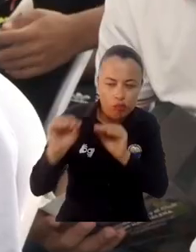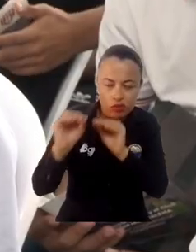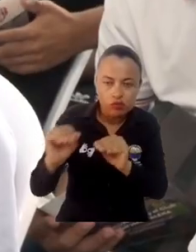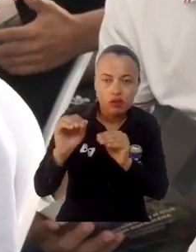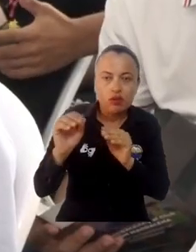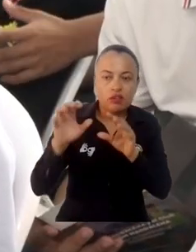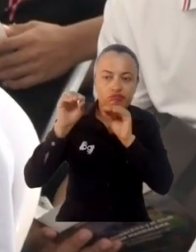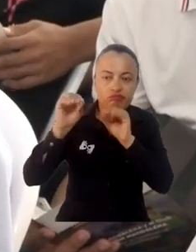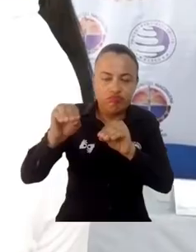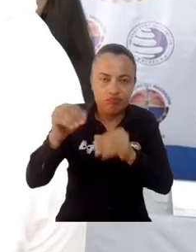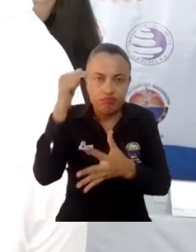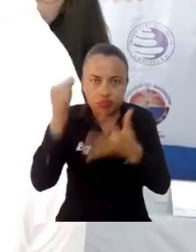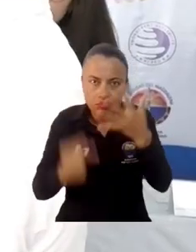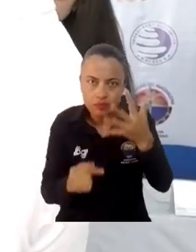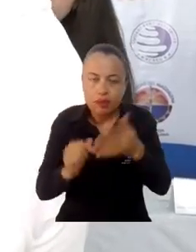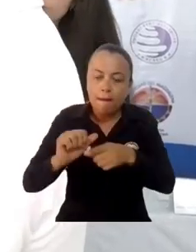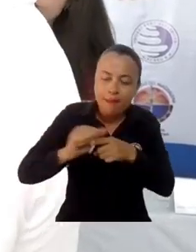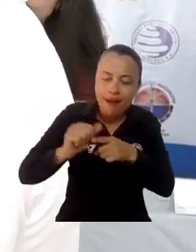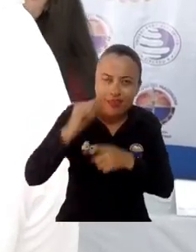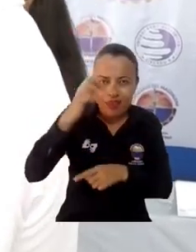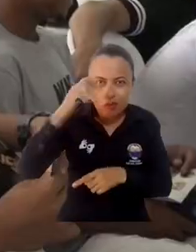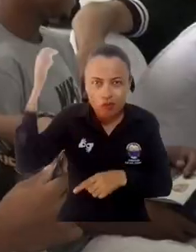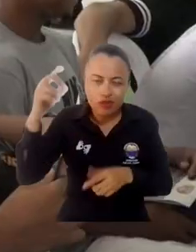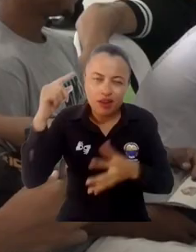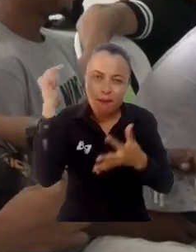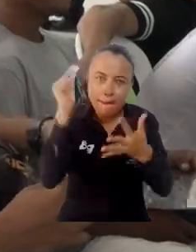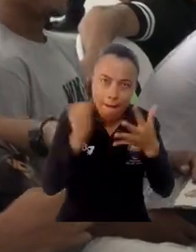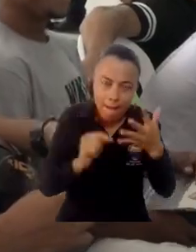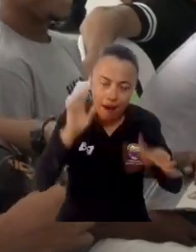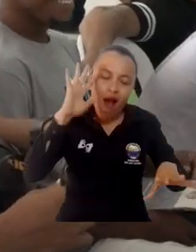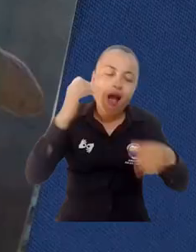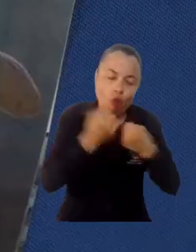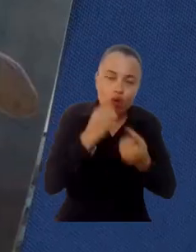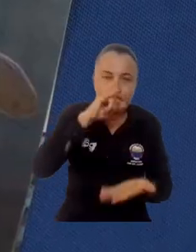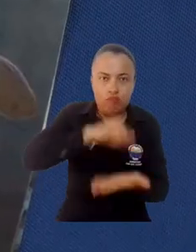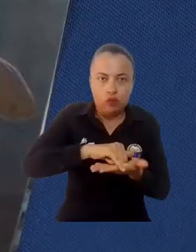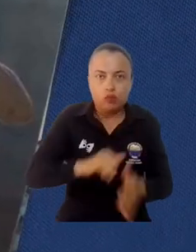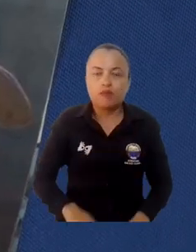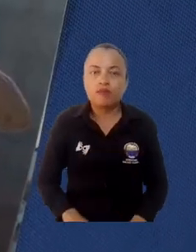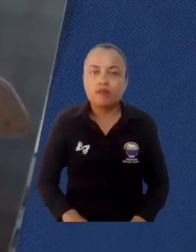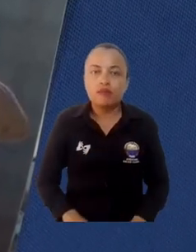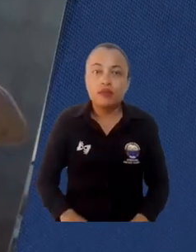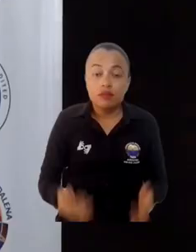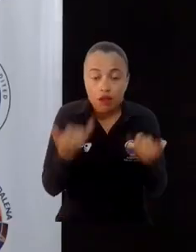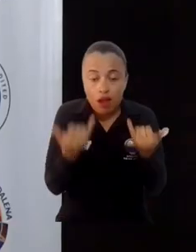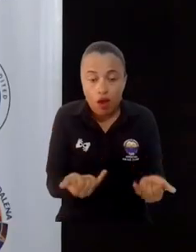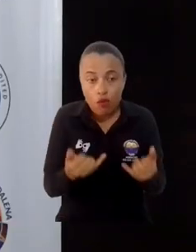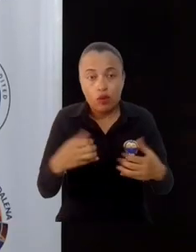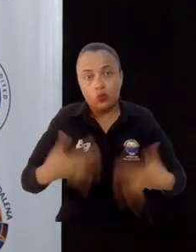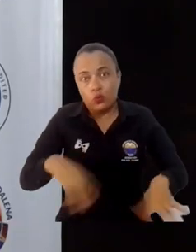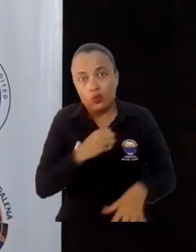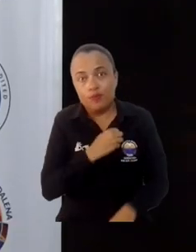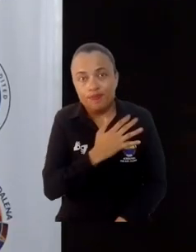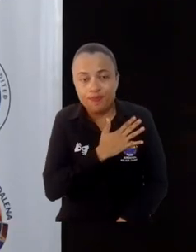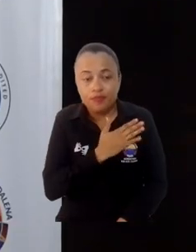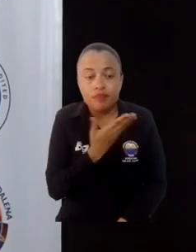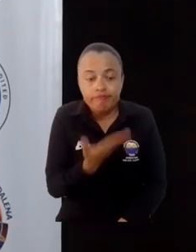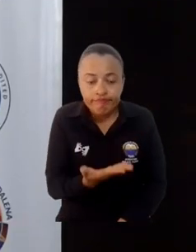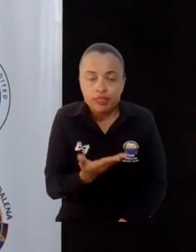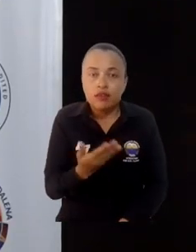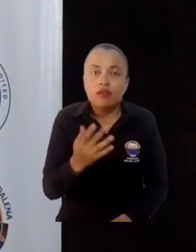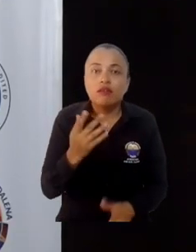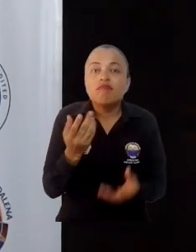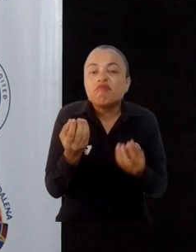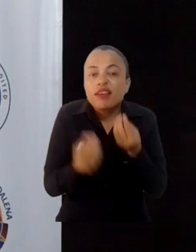y capacitación, prácticas profesionales, entre otros planes de acción, contiene este convenio. Y ahora sí lo tenemos, por fortuna,